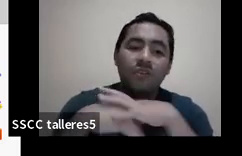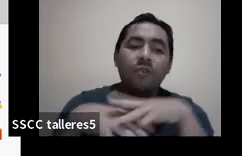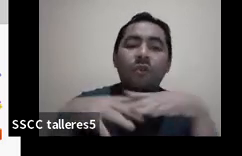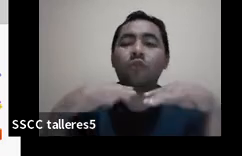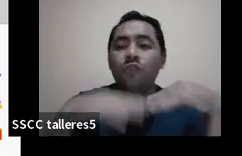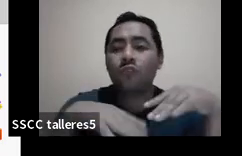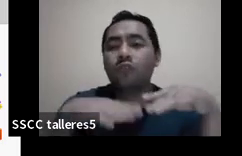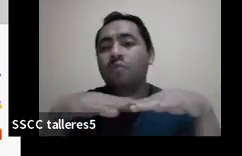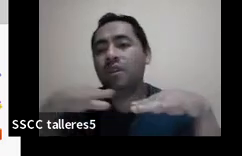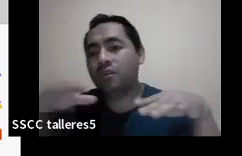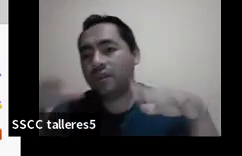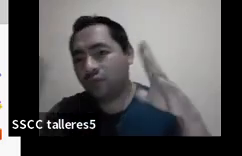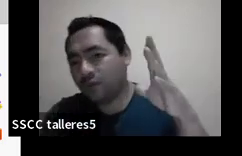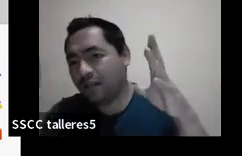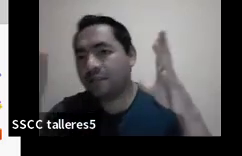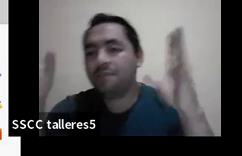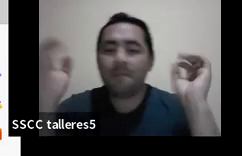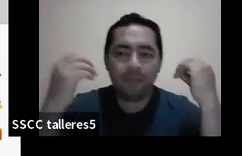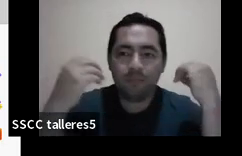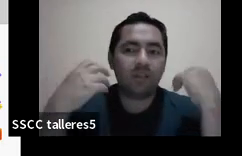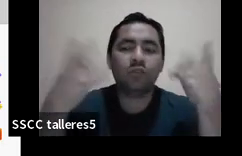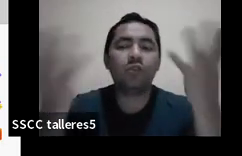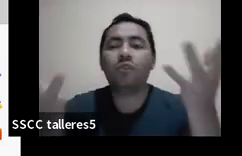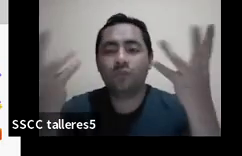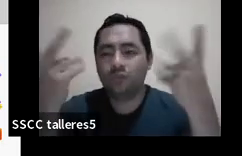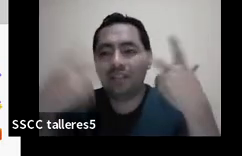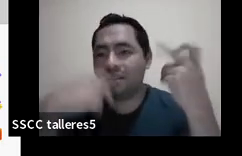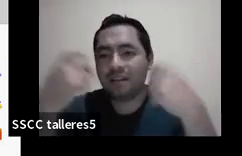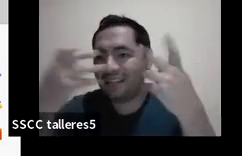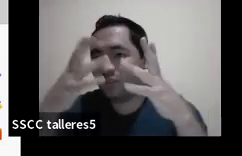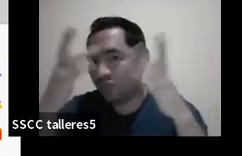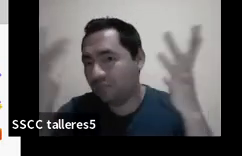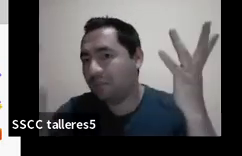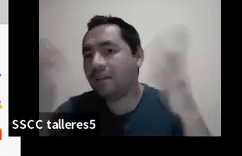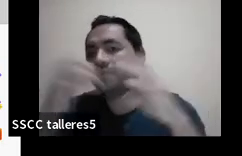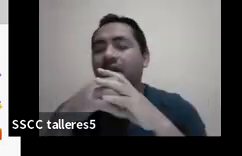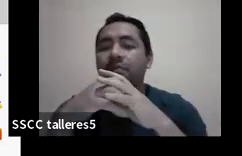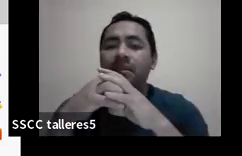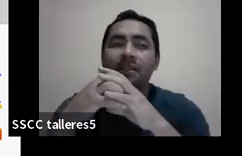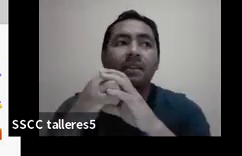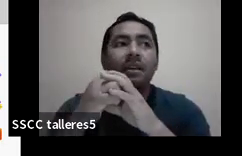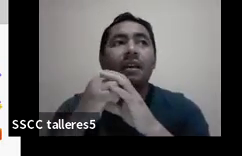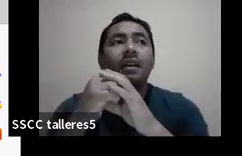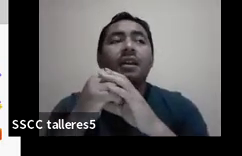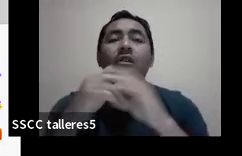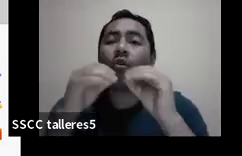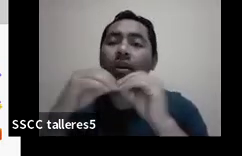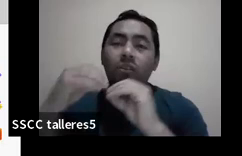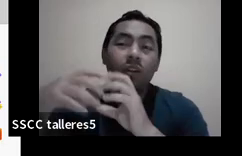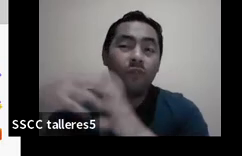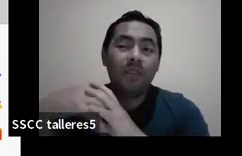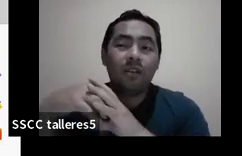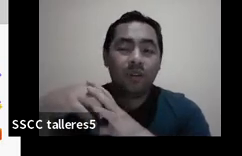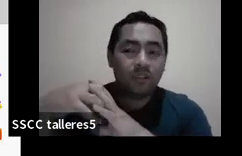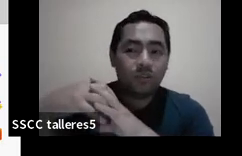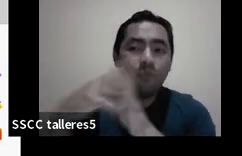se les conoce como sordos visogestuales, porque solo utilizan gestos y mímicas para expresarse. Lo cual